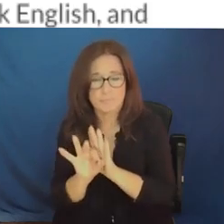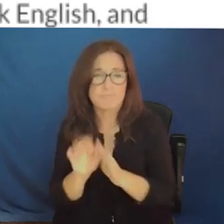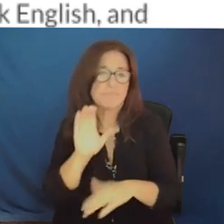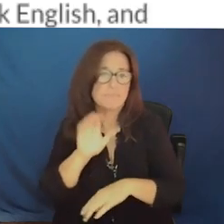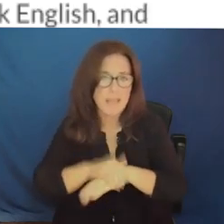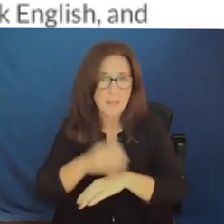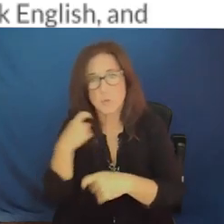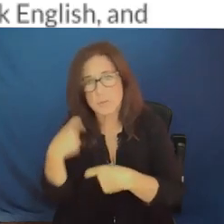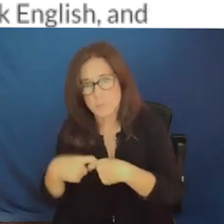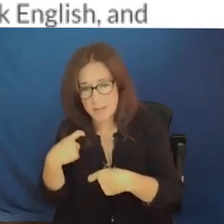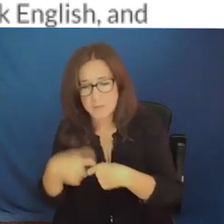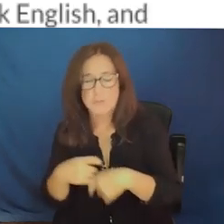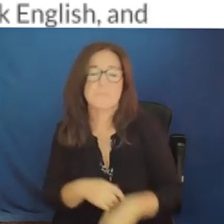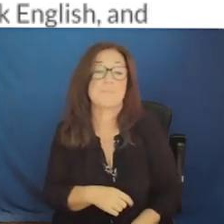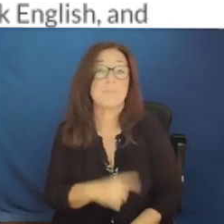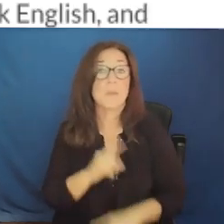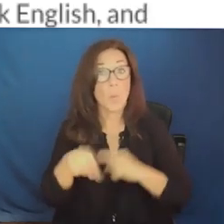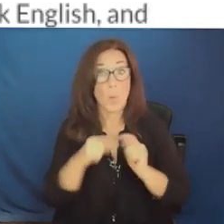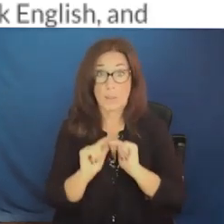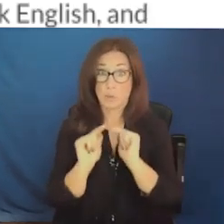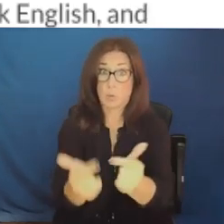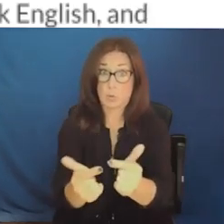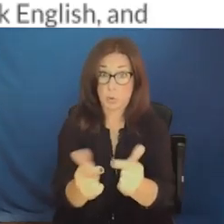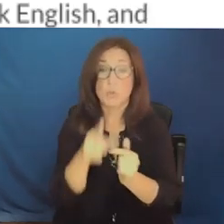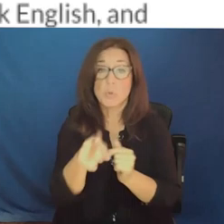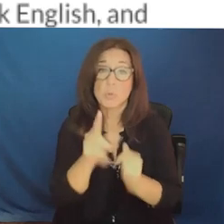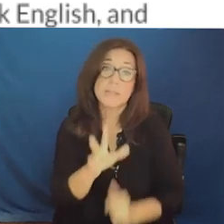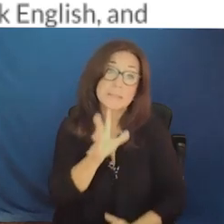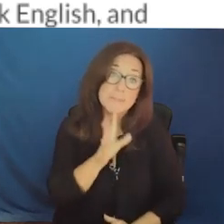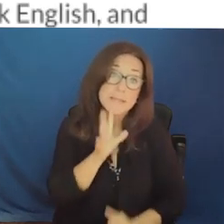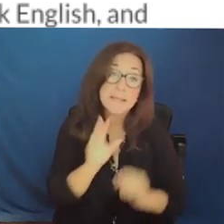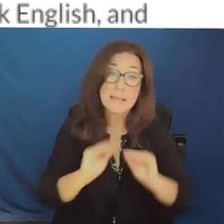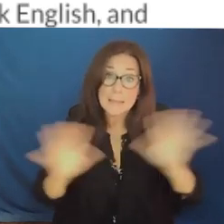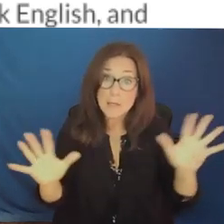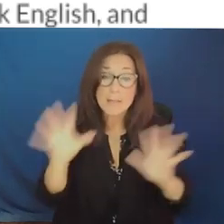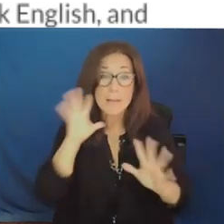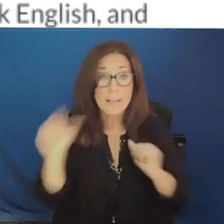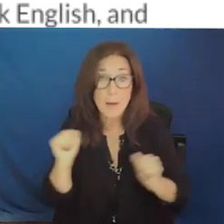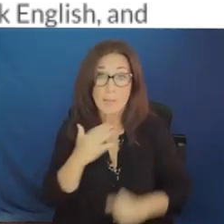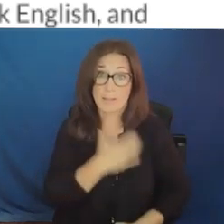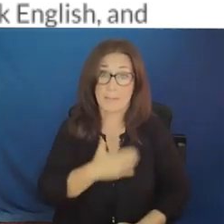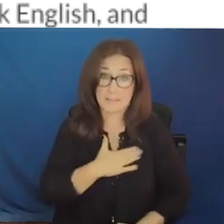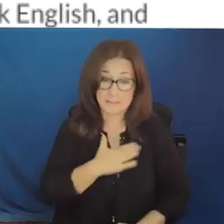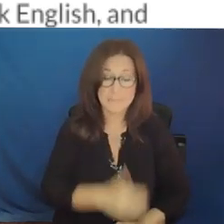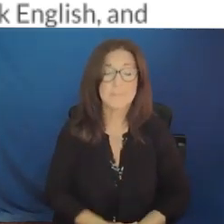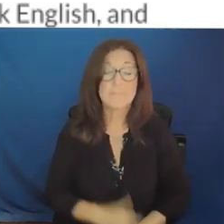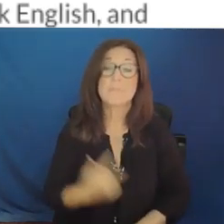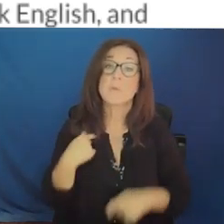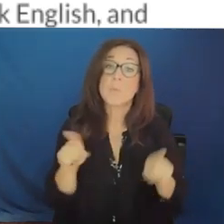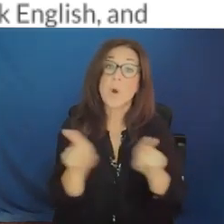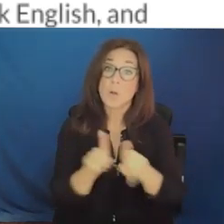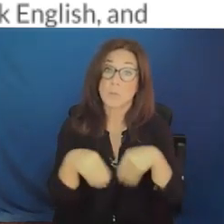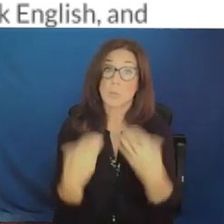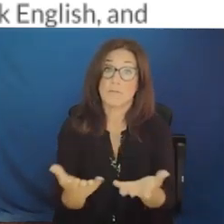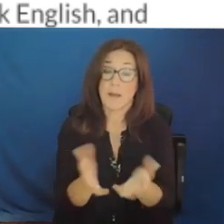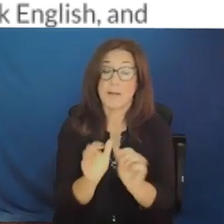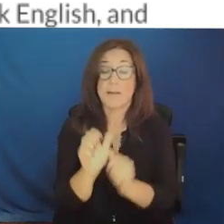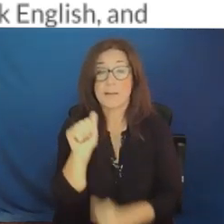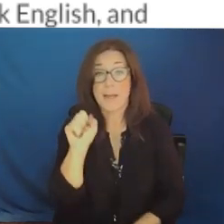we are also of americans and language el centro pretensión fredes mínimo elegible opinión